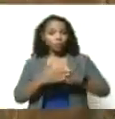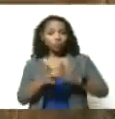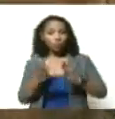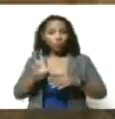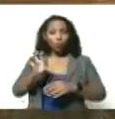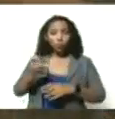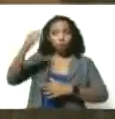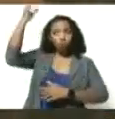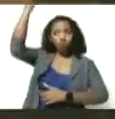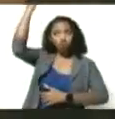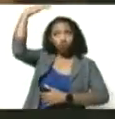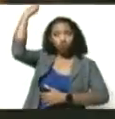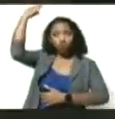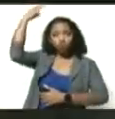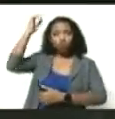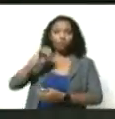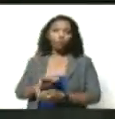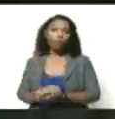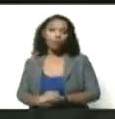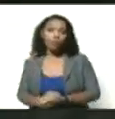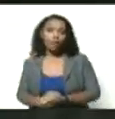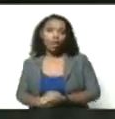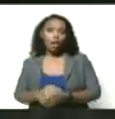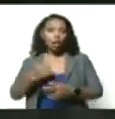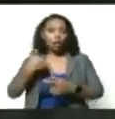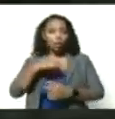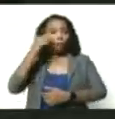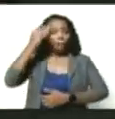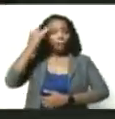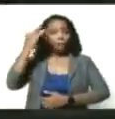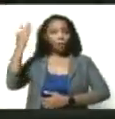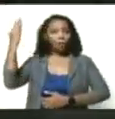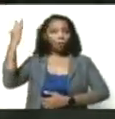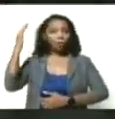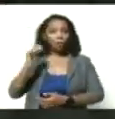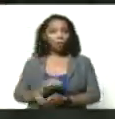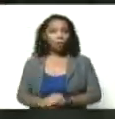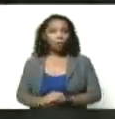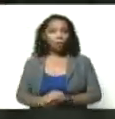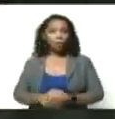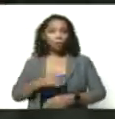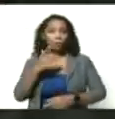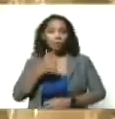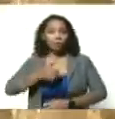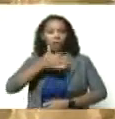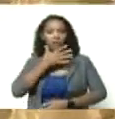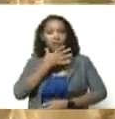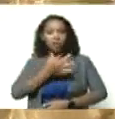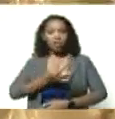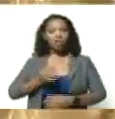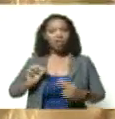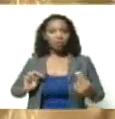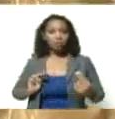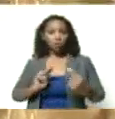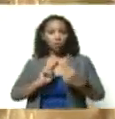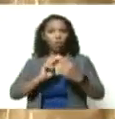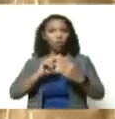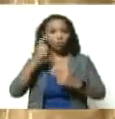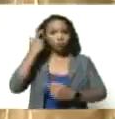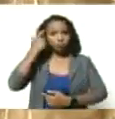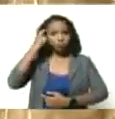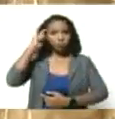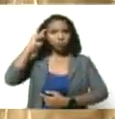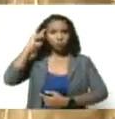regadera. Costó más imaginarte, fue más fácil encontrarte. Recuerdo